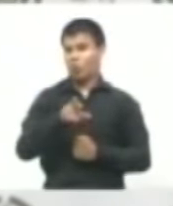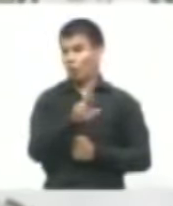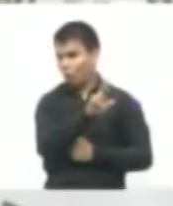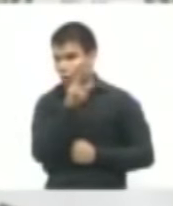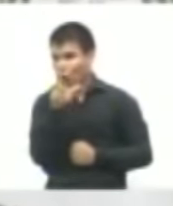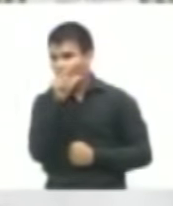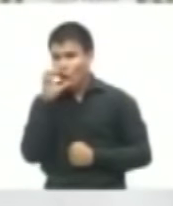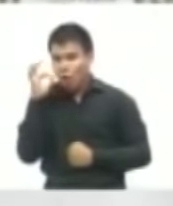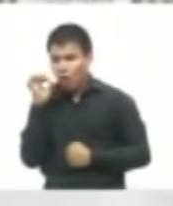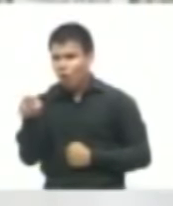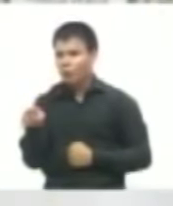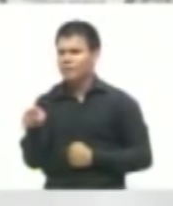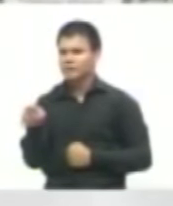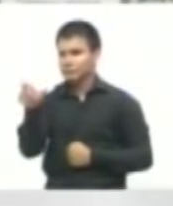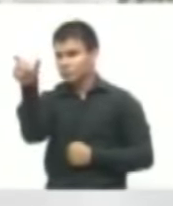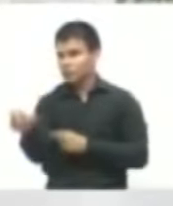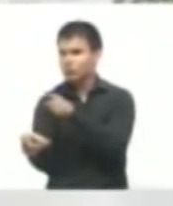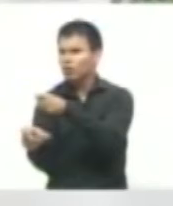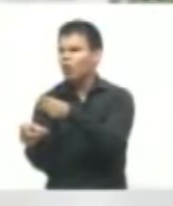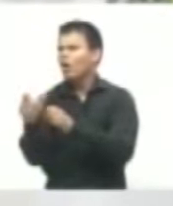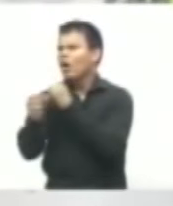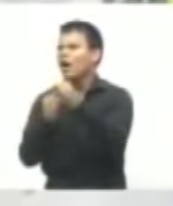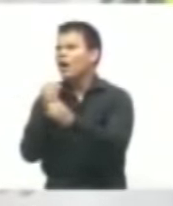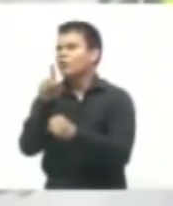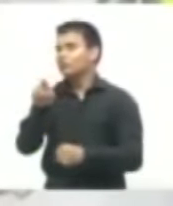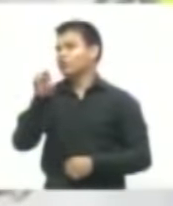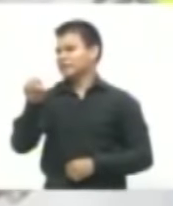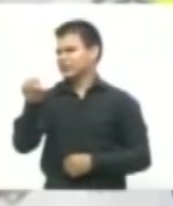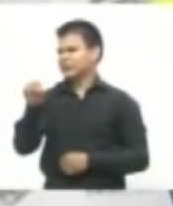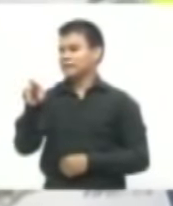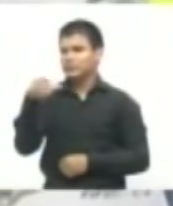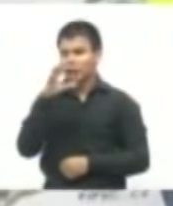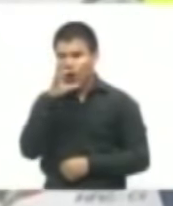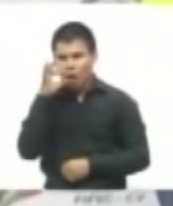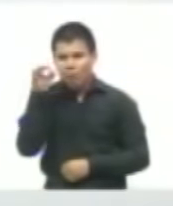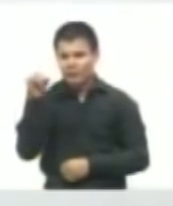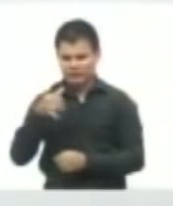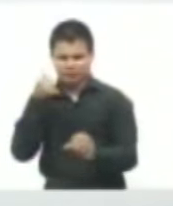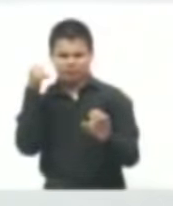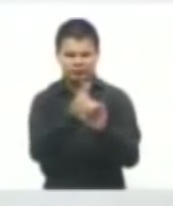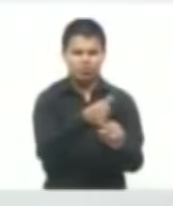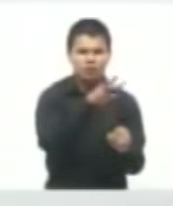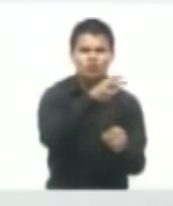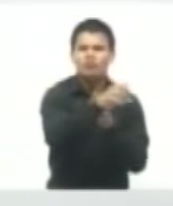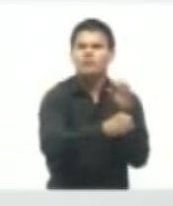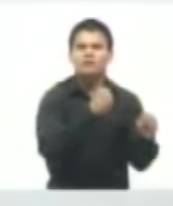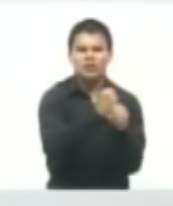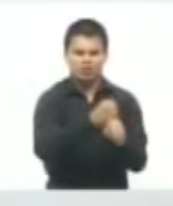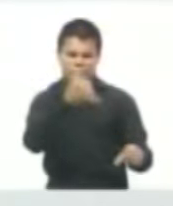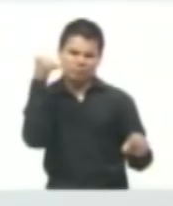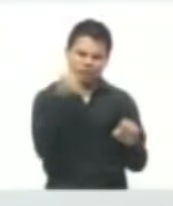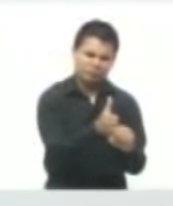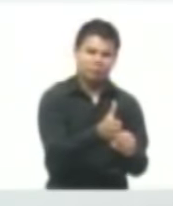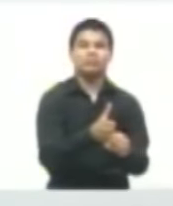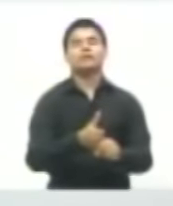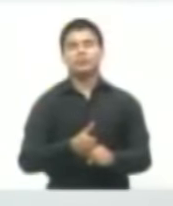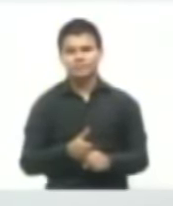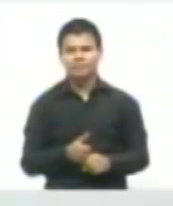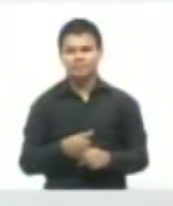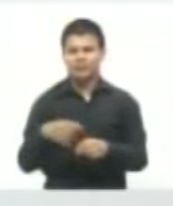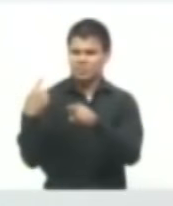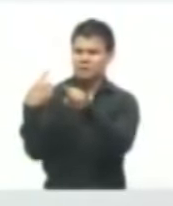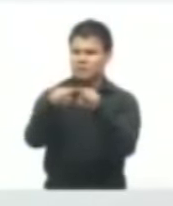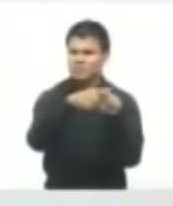Alfonso Hernández, un hombre de 60 años, quien abusó sexualmente de una menor de 9. valiéndose de artimañas y